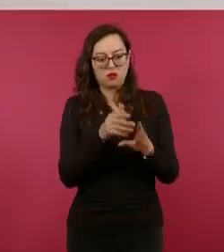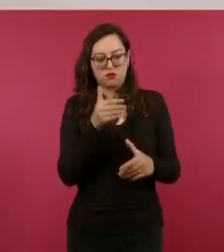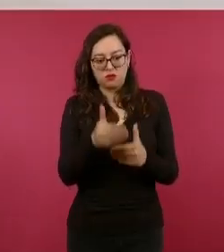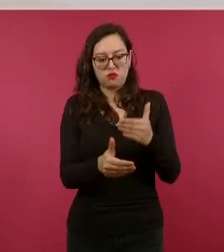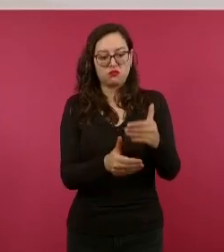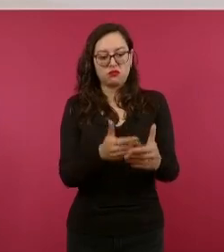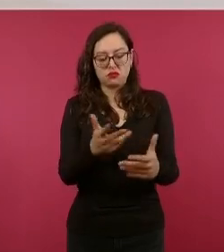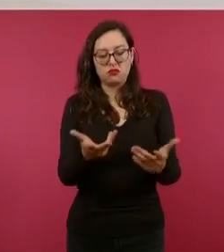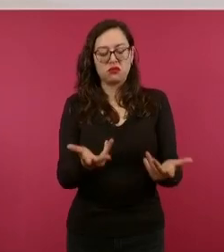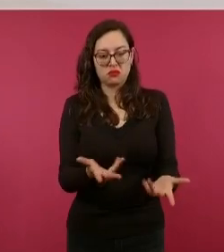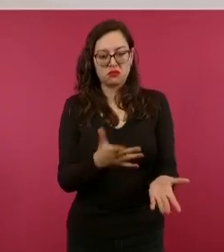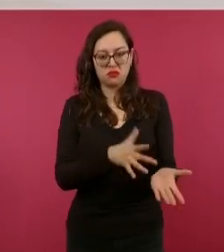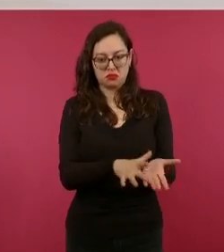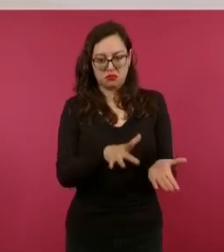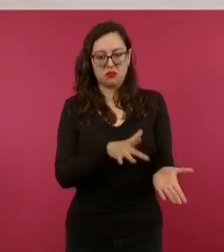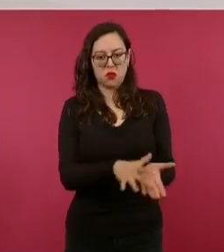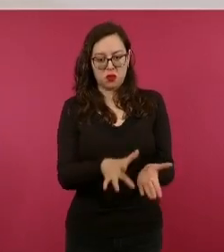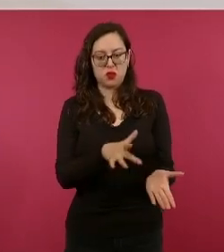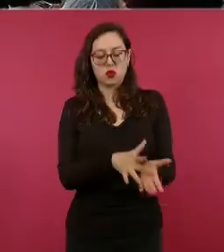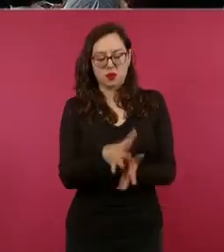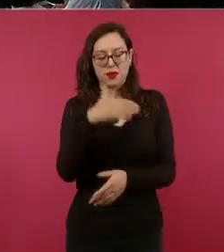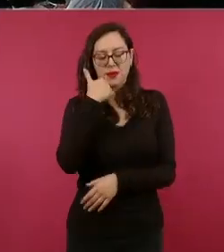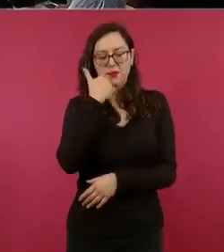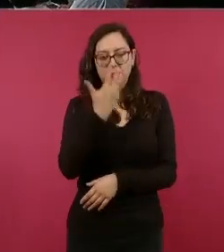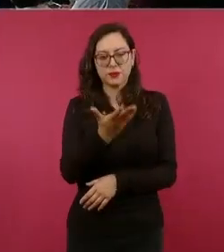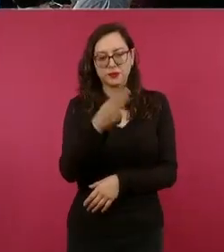Y últimamente también